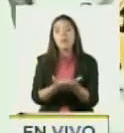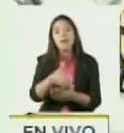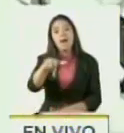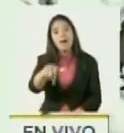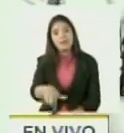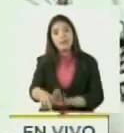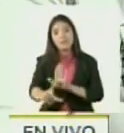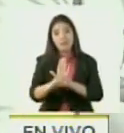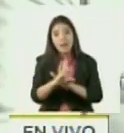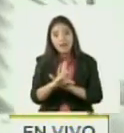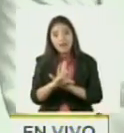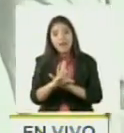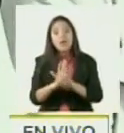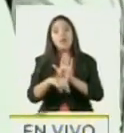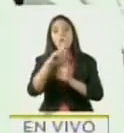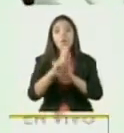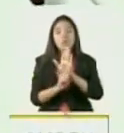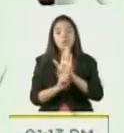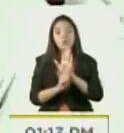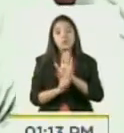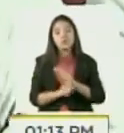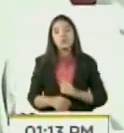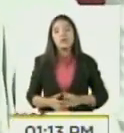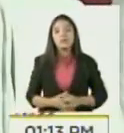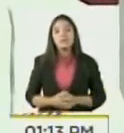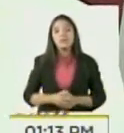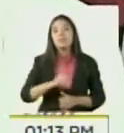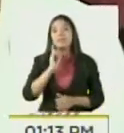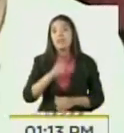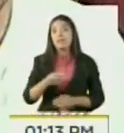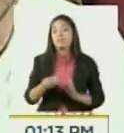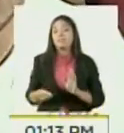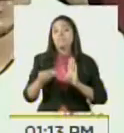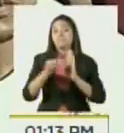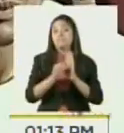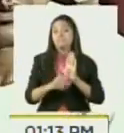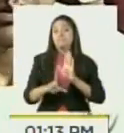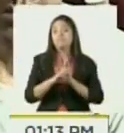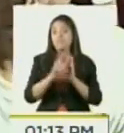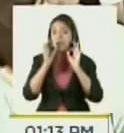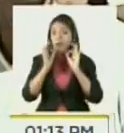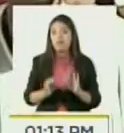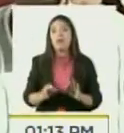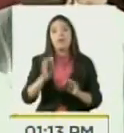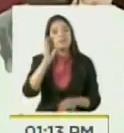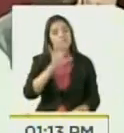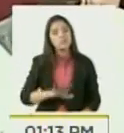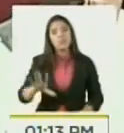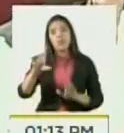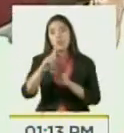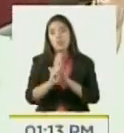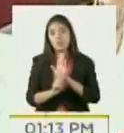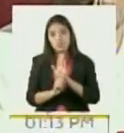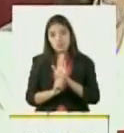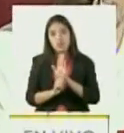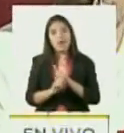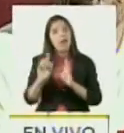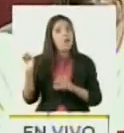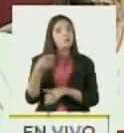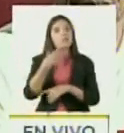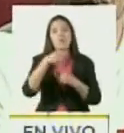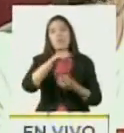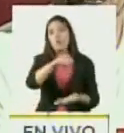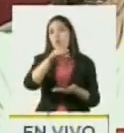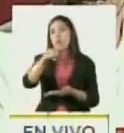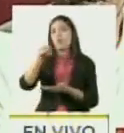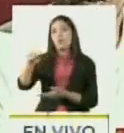esta ley de carácter constitucional que se le dé carácter legal a nivel constitucional a los CLAP y